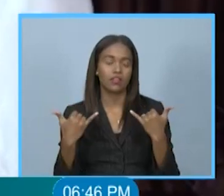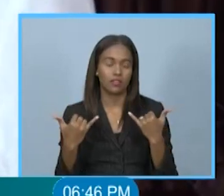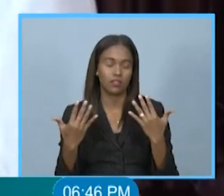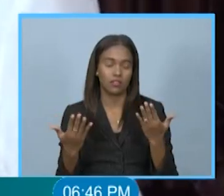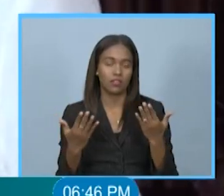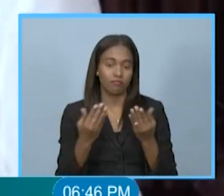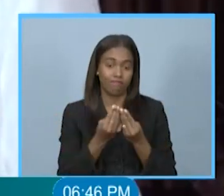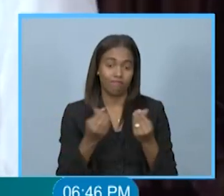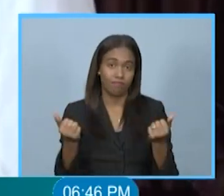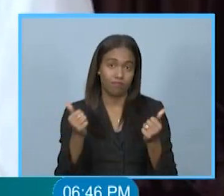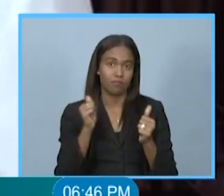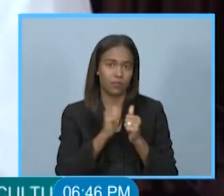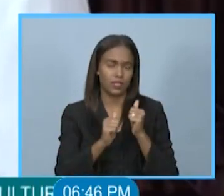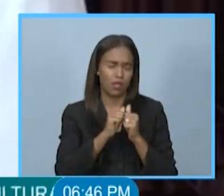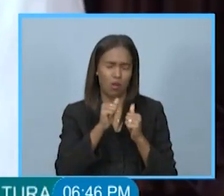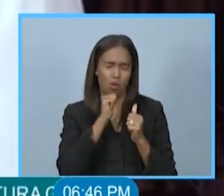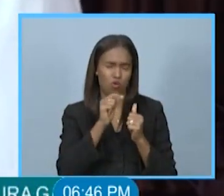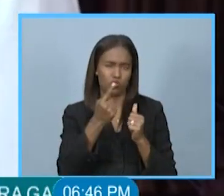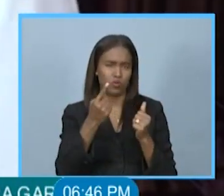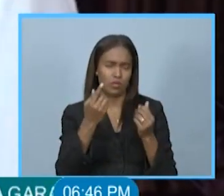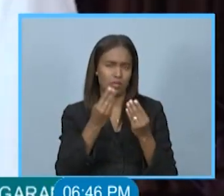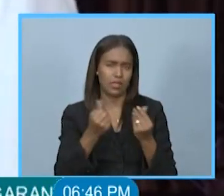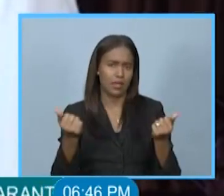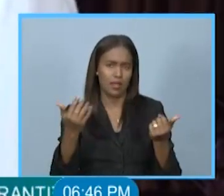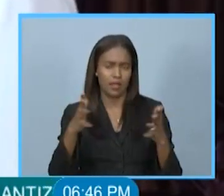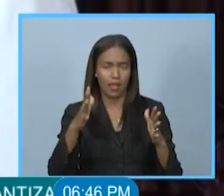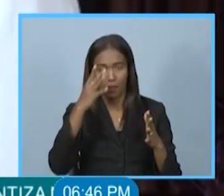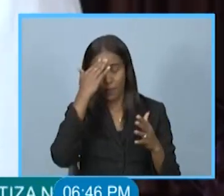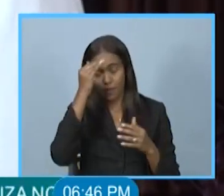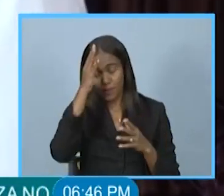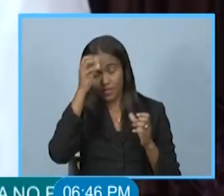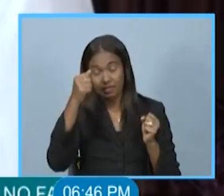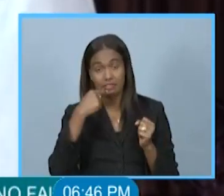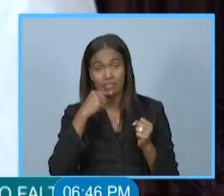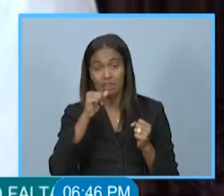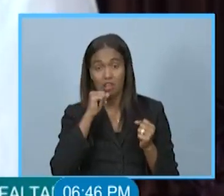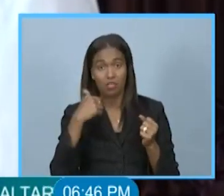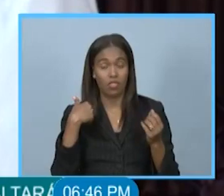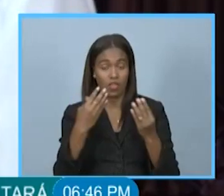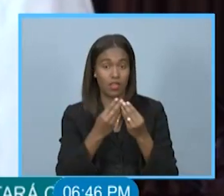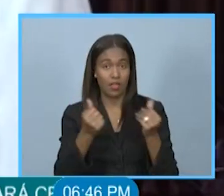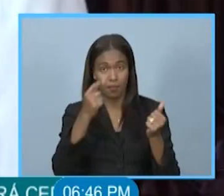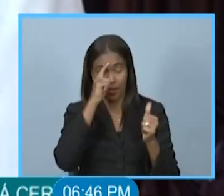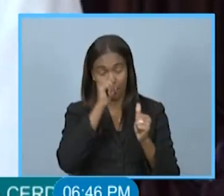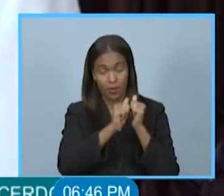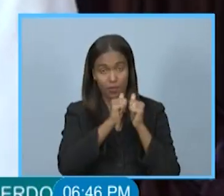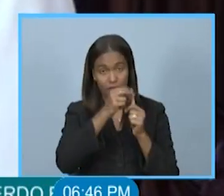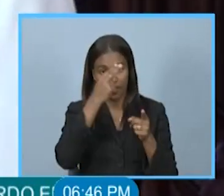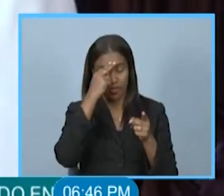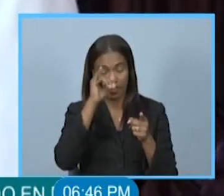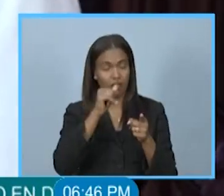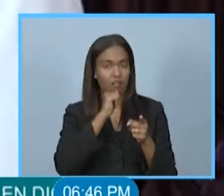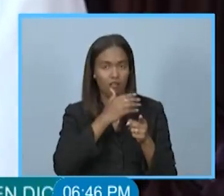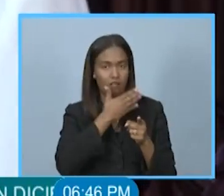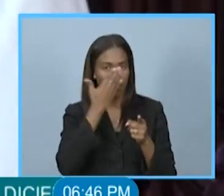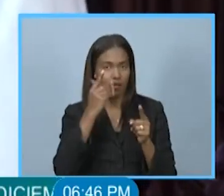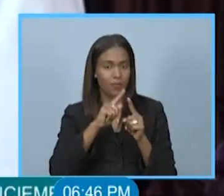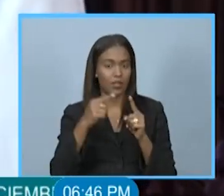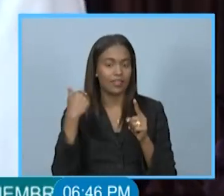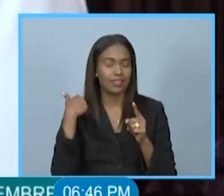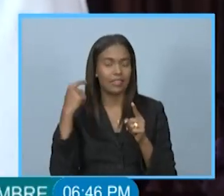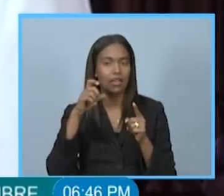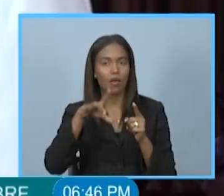solución vamos a decir no es solución porque ya al presidente dice que no hay una solución para el problema de Haití no lo hay pero que